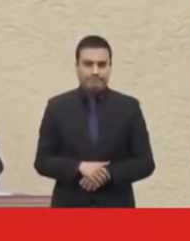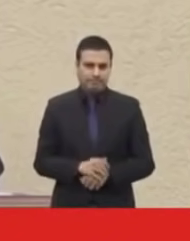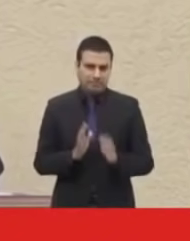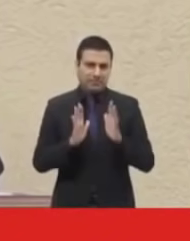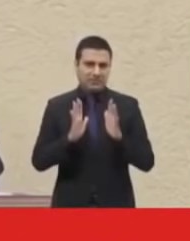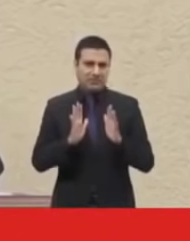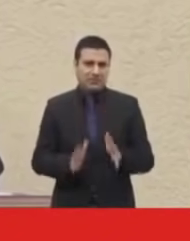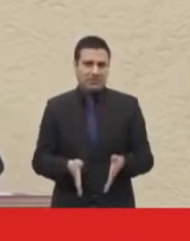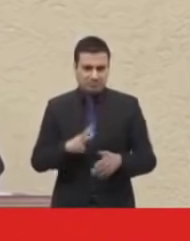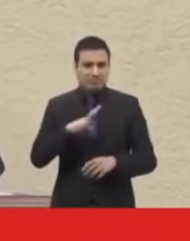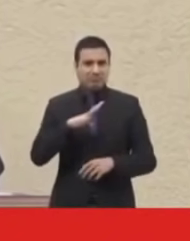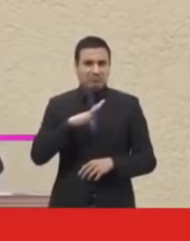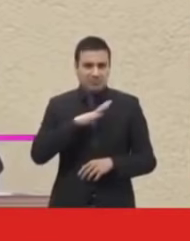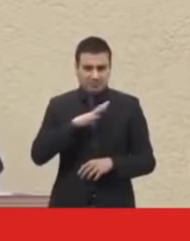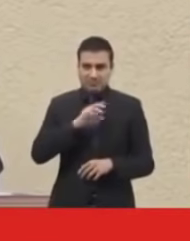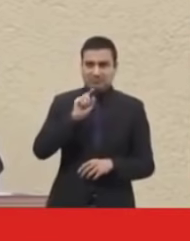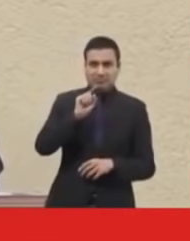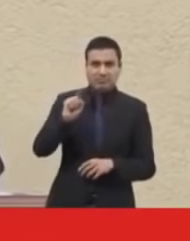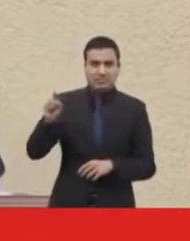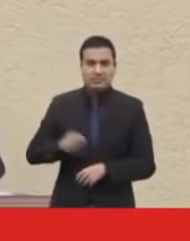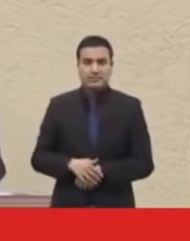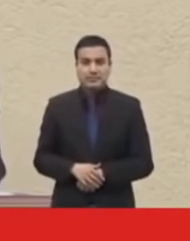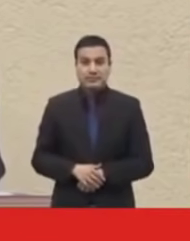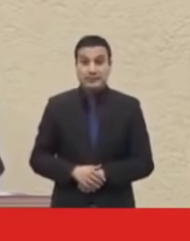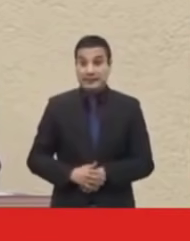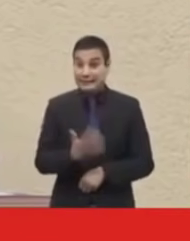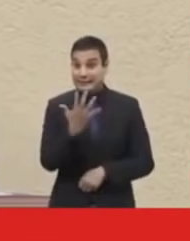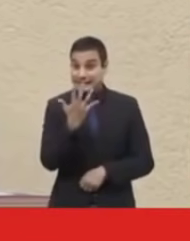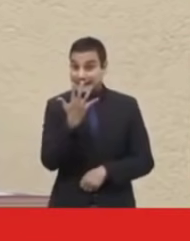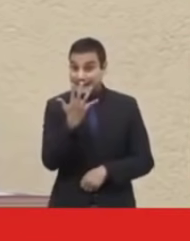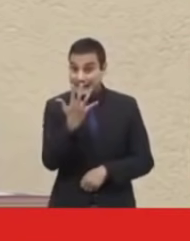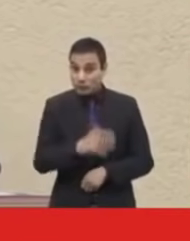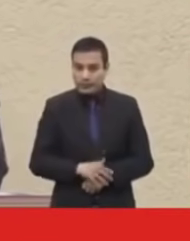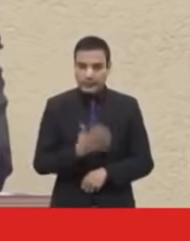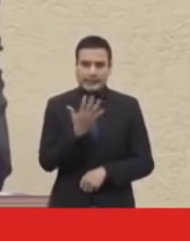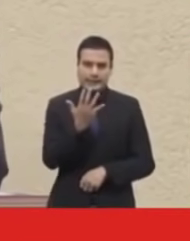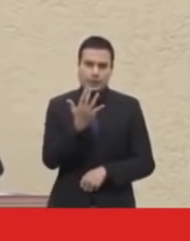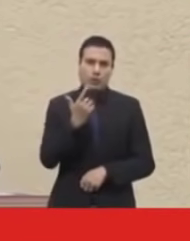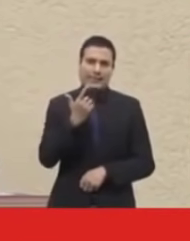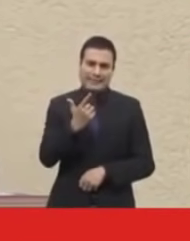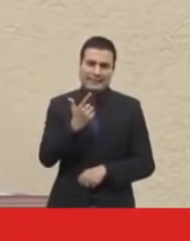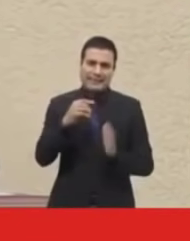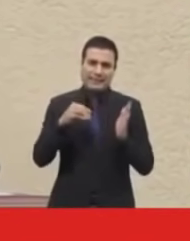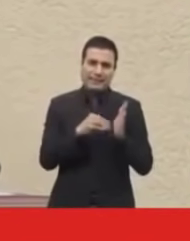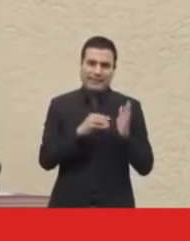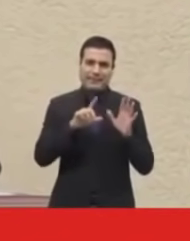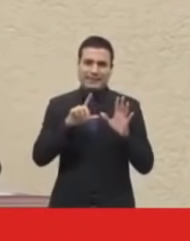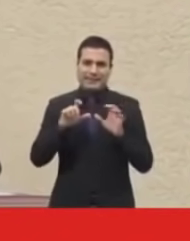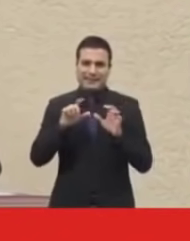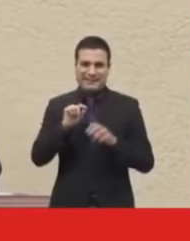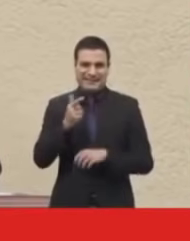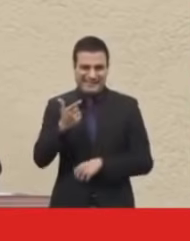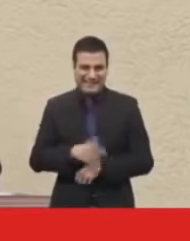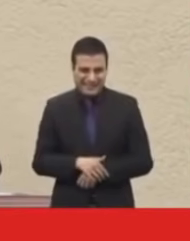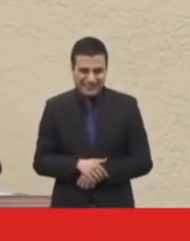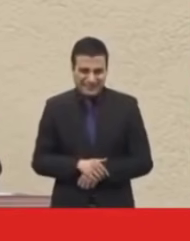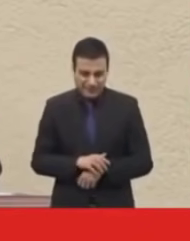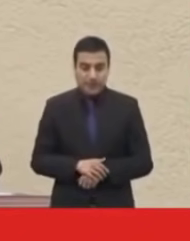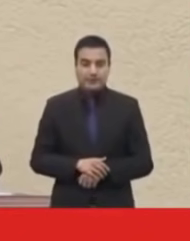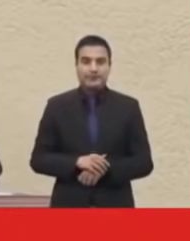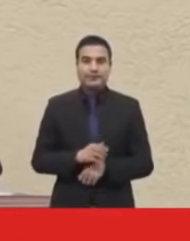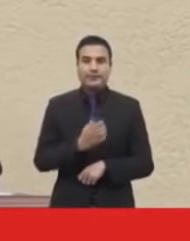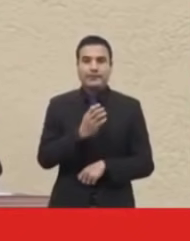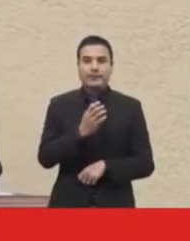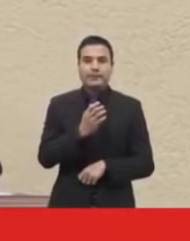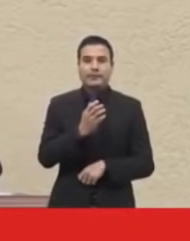instaladas y solamente cinco de las 57 mil 77 aclaramos pervivencia instalar el